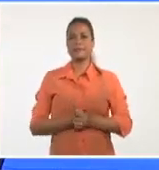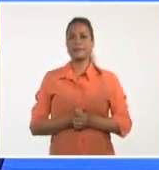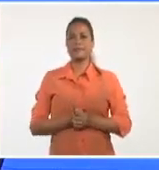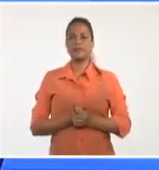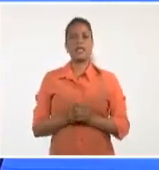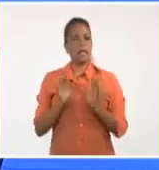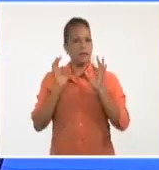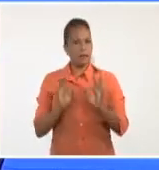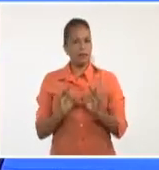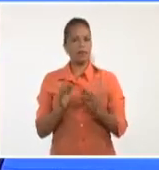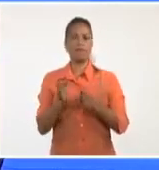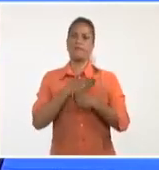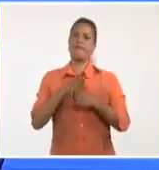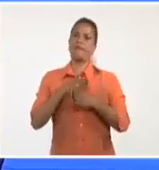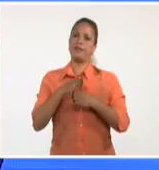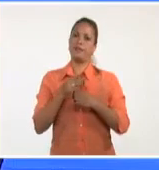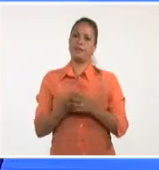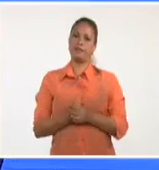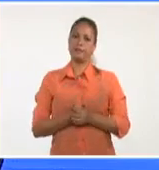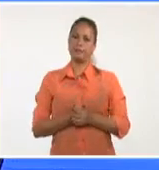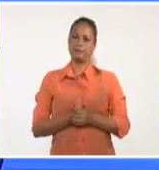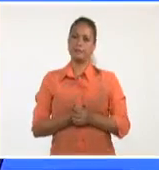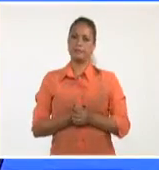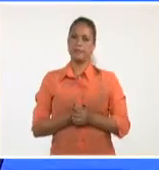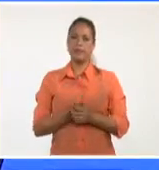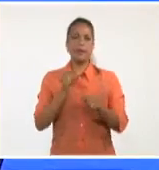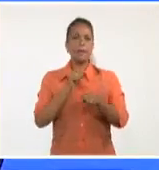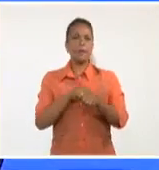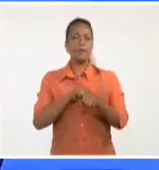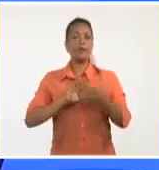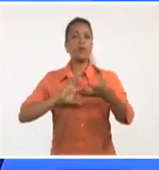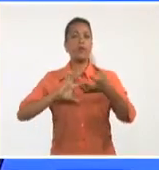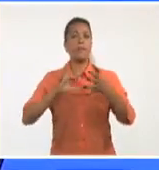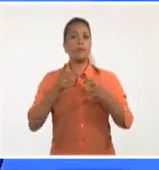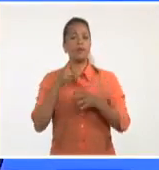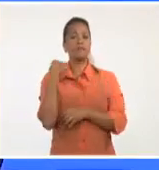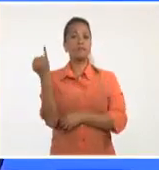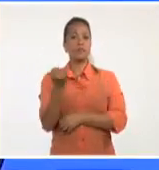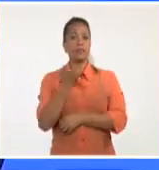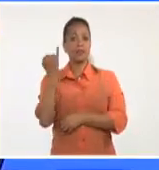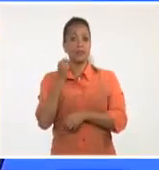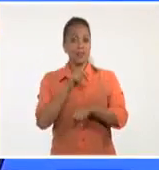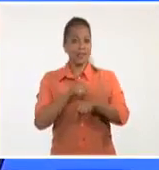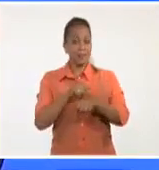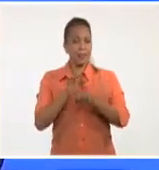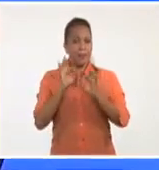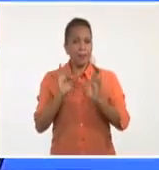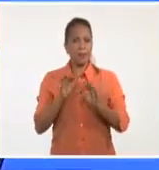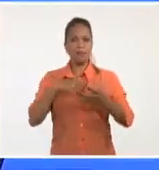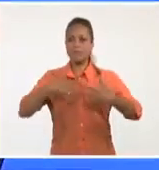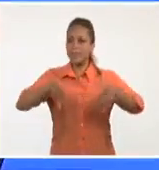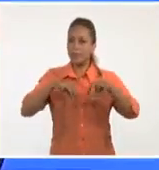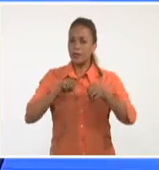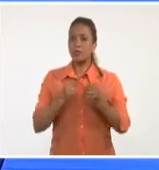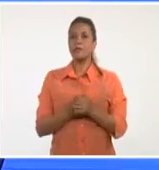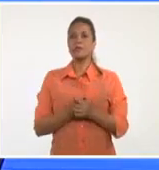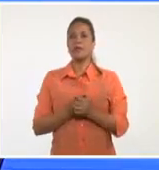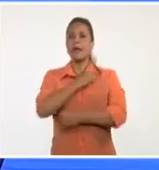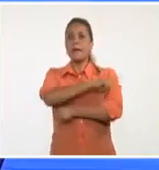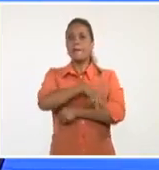verdad es bien diferente. En el contexto de la compleja coyuntura internacional de estos tiempos, la República Popular